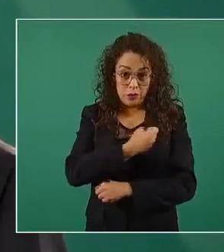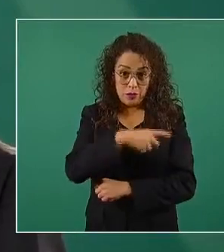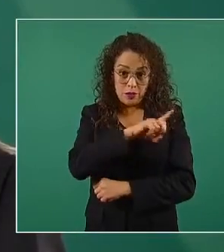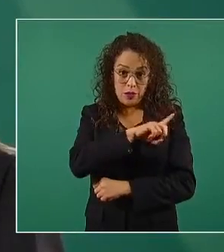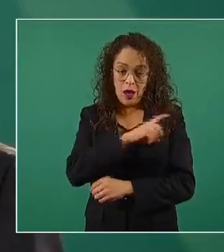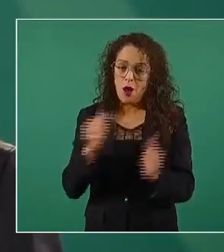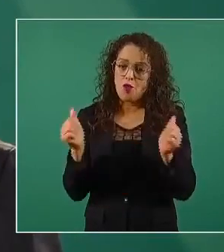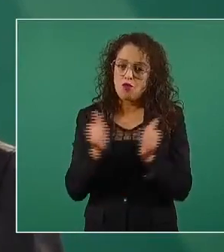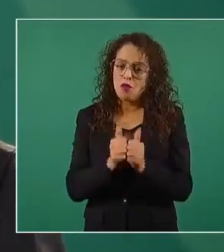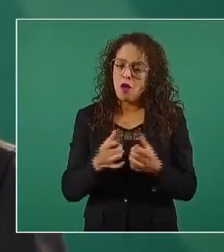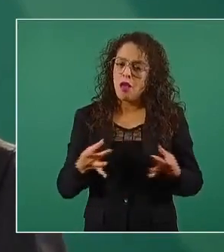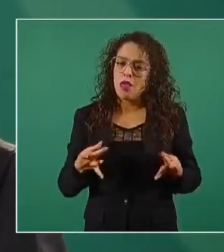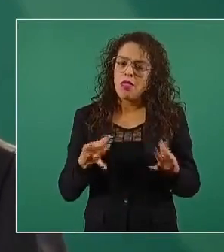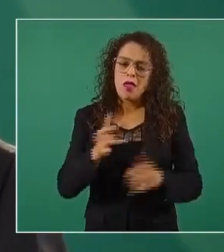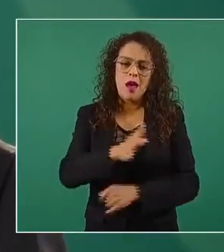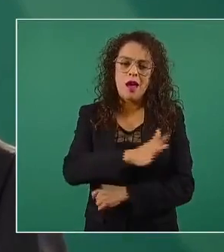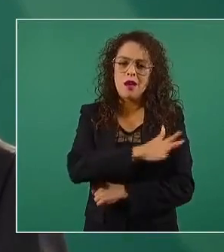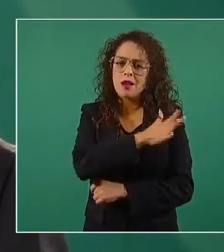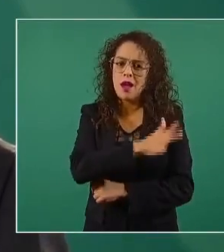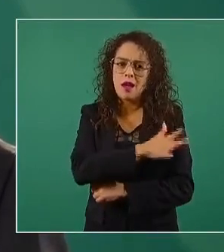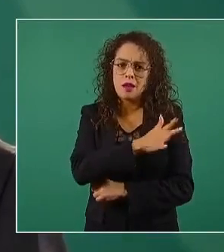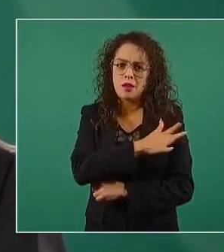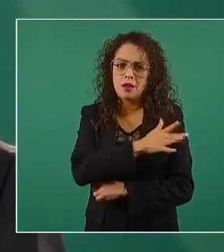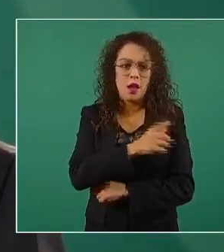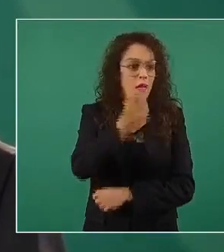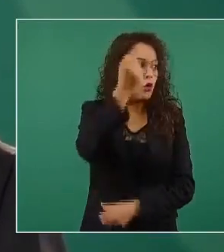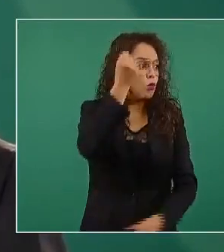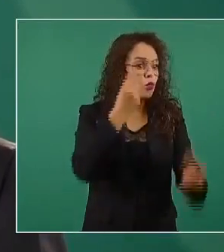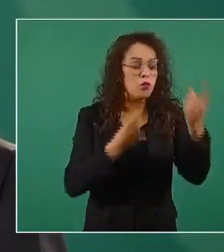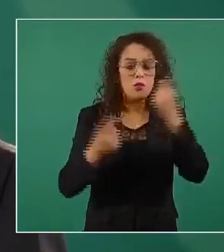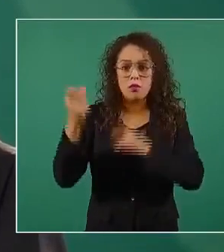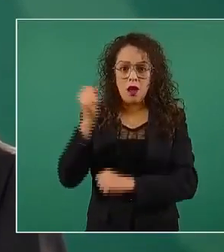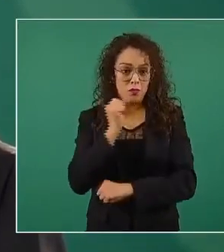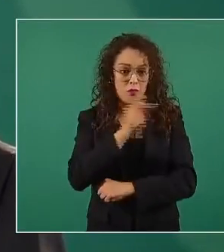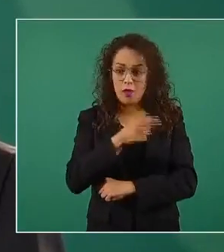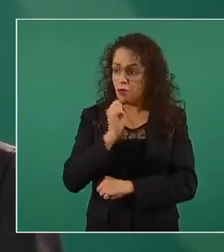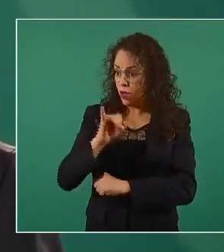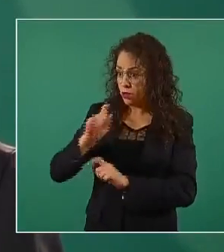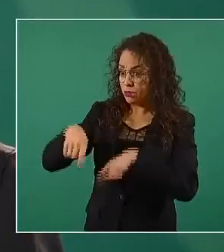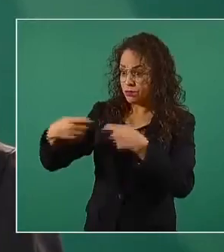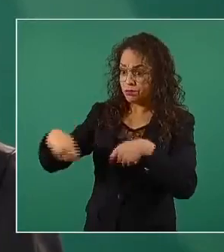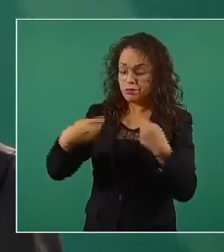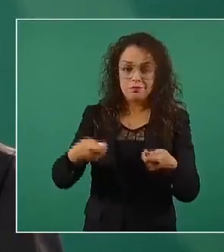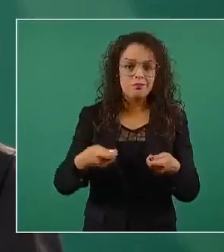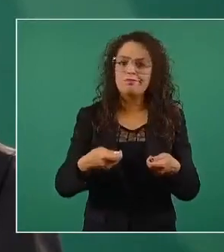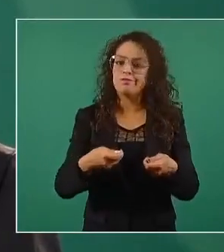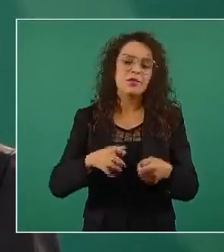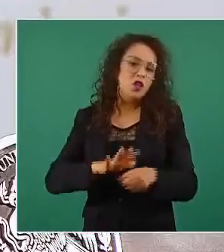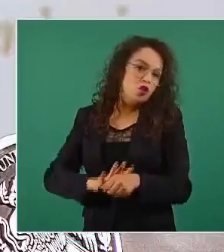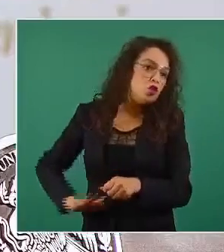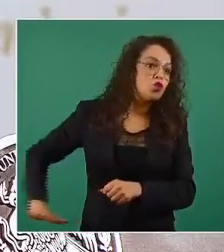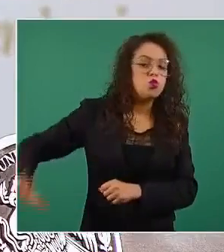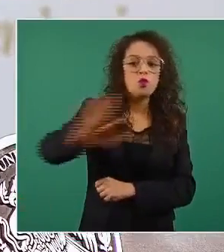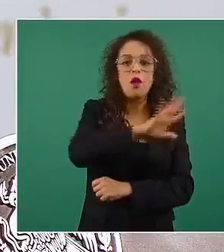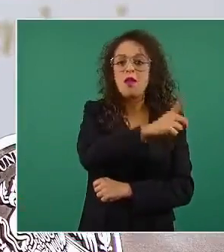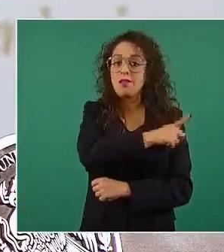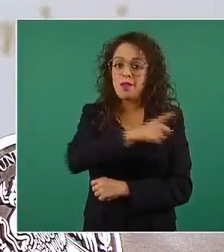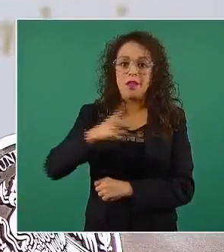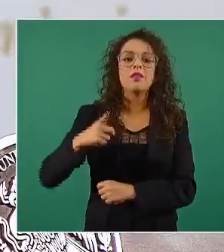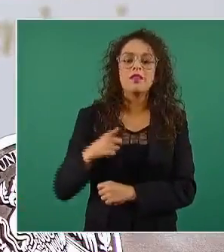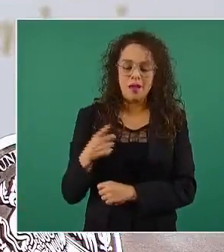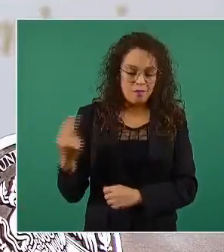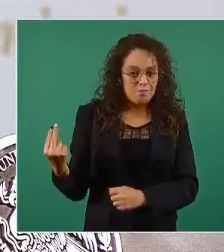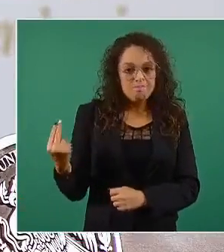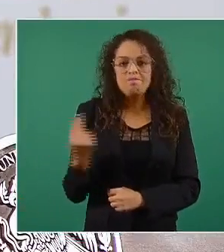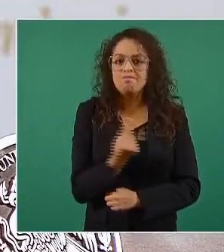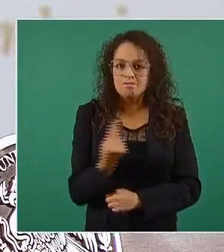no puede ser privilegio de unos cuantos, sino un derecho que todos merecemos recibir.